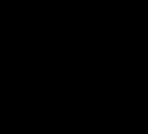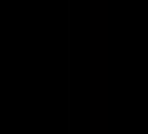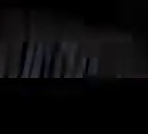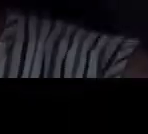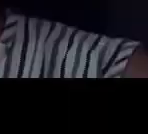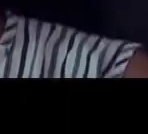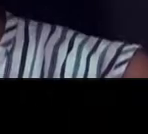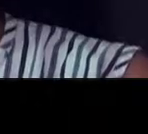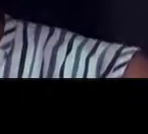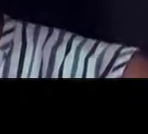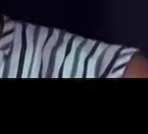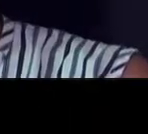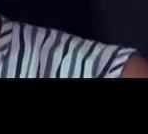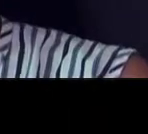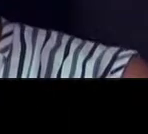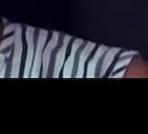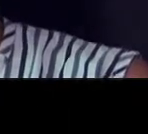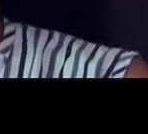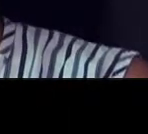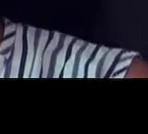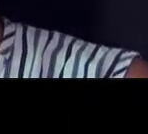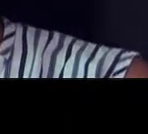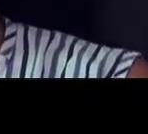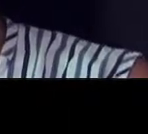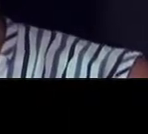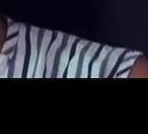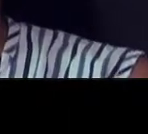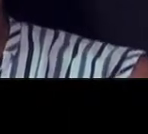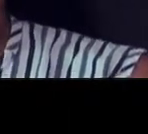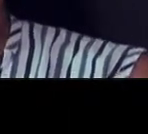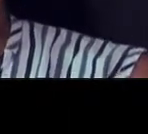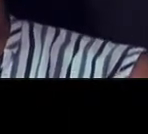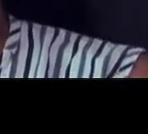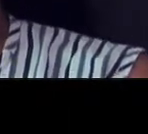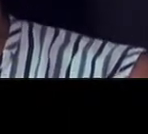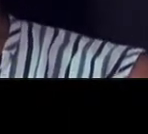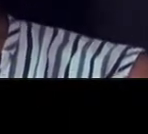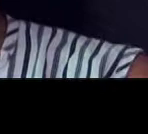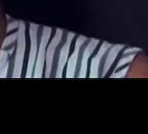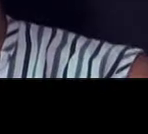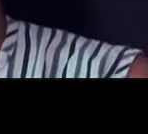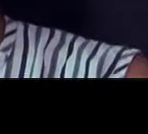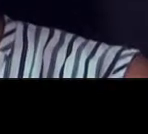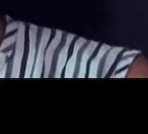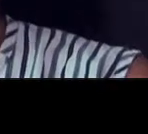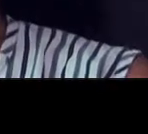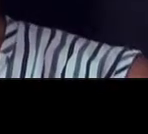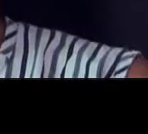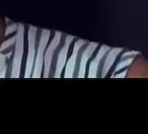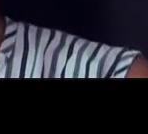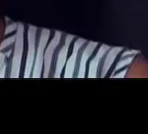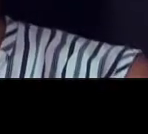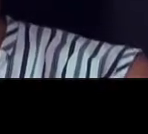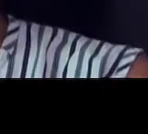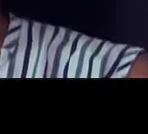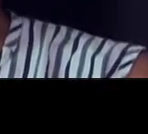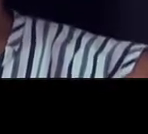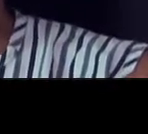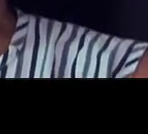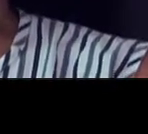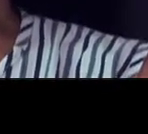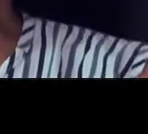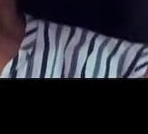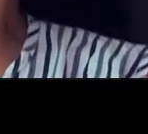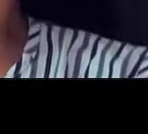no había nada, no teníamos seguro, nada más que era trabajo de campo, era coger café, cortar arroz,